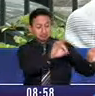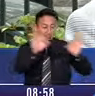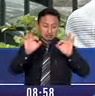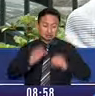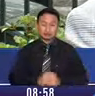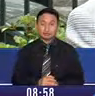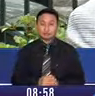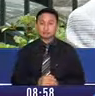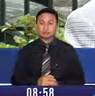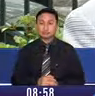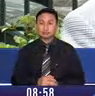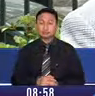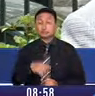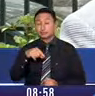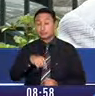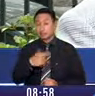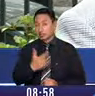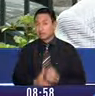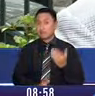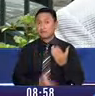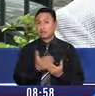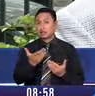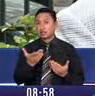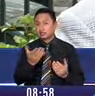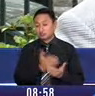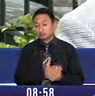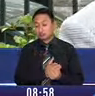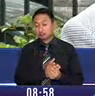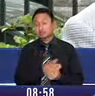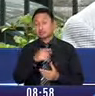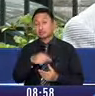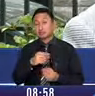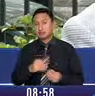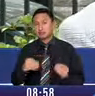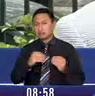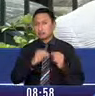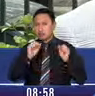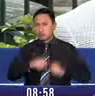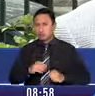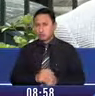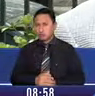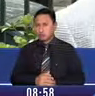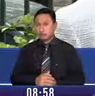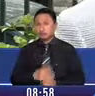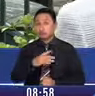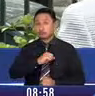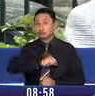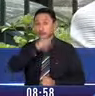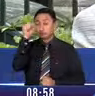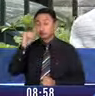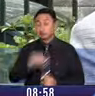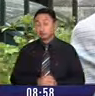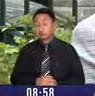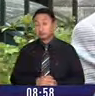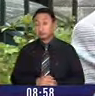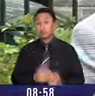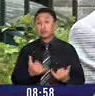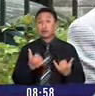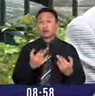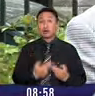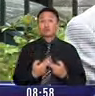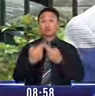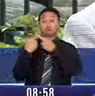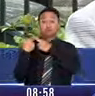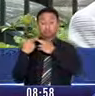optan por lo sencillo, ellos optan por un camino que les da mayor posibilidad de asegurar un triunfo. Ahora la responsabilidad está en